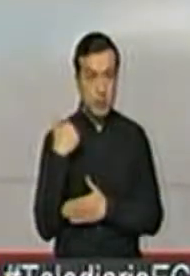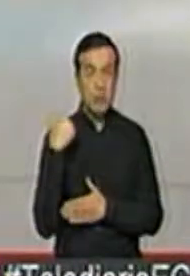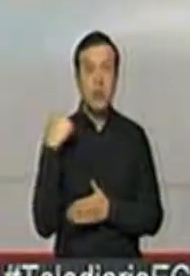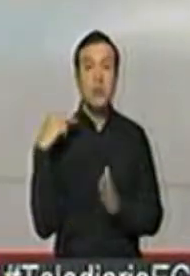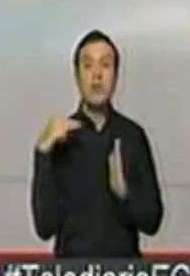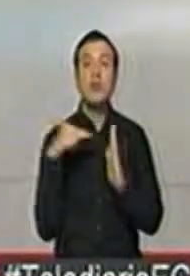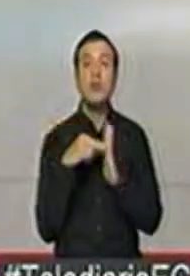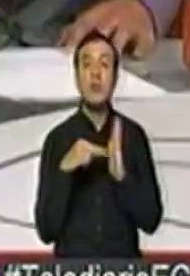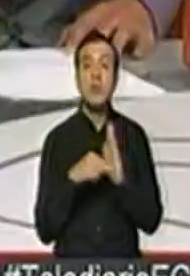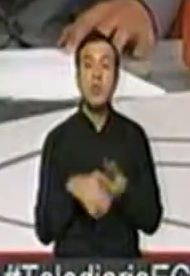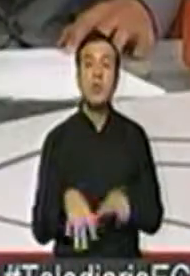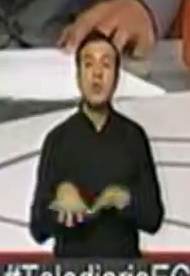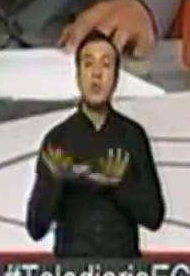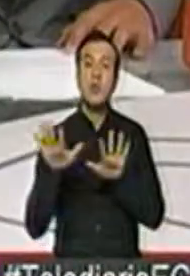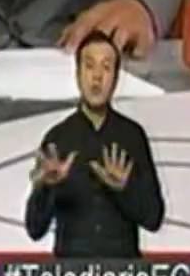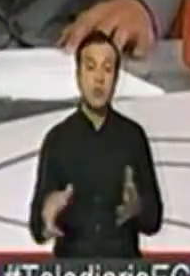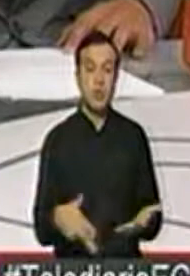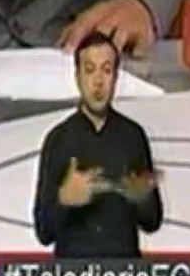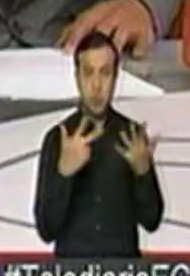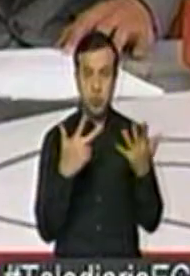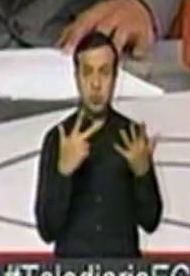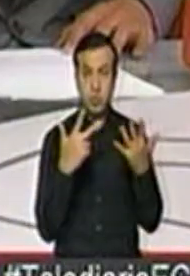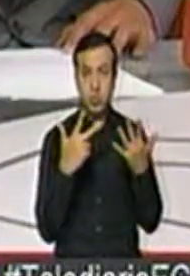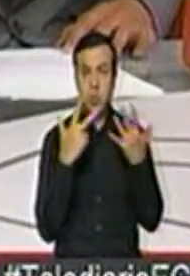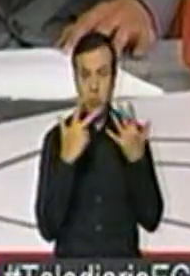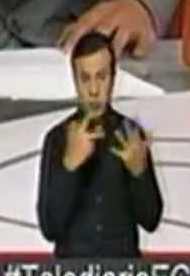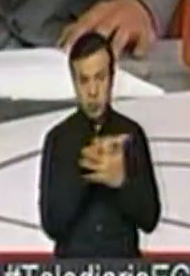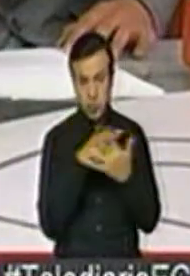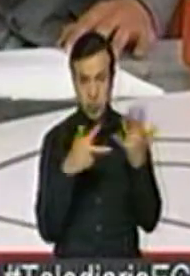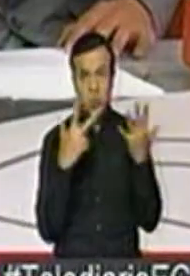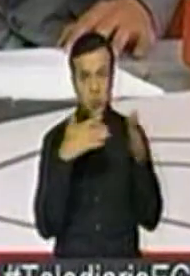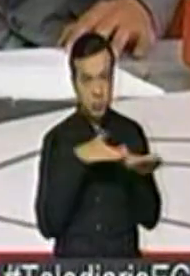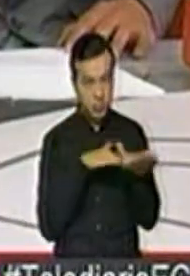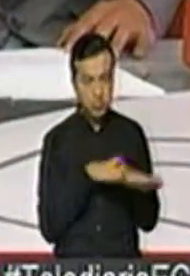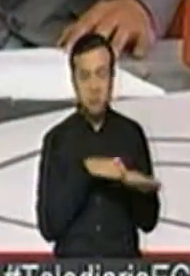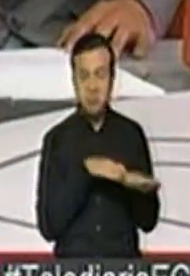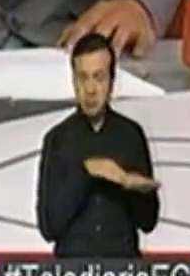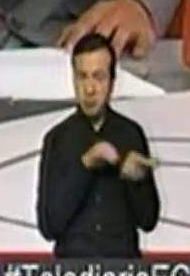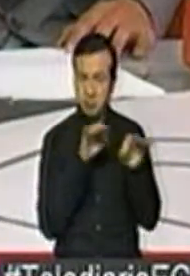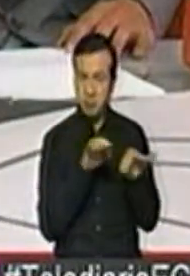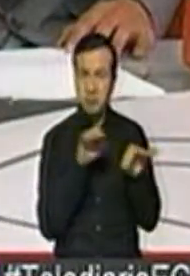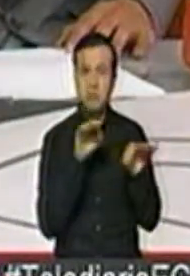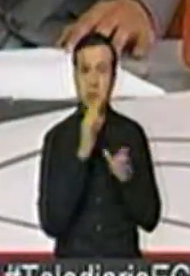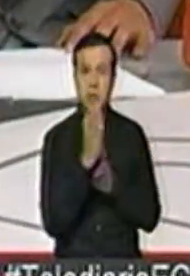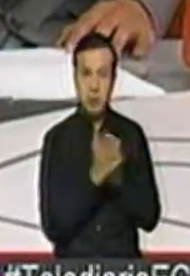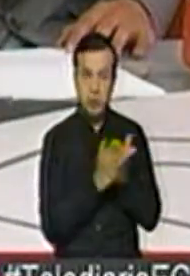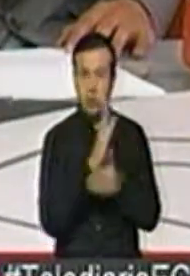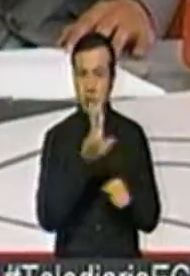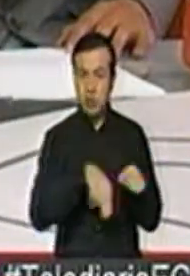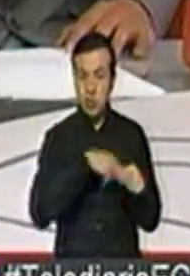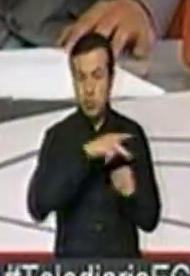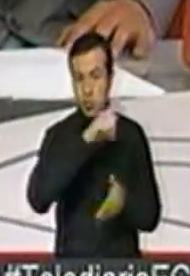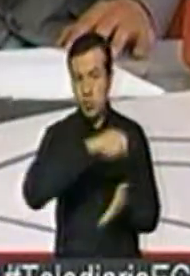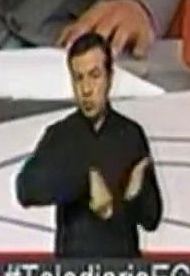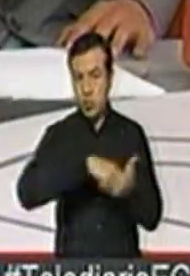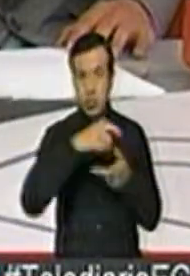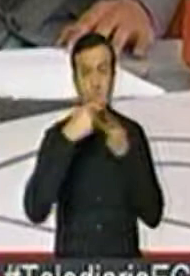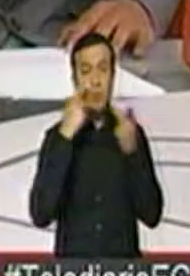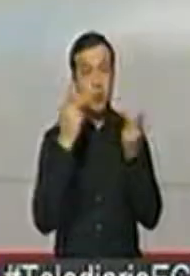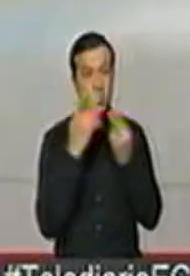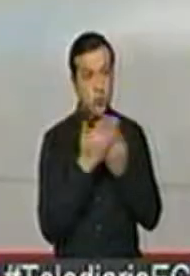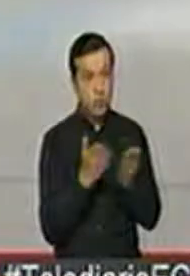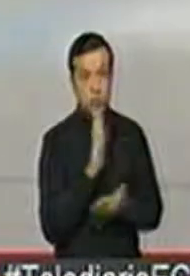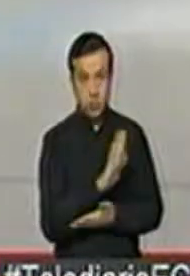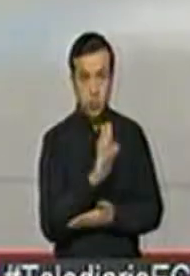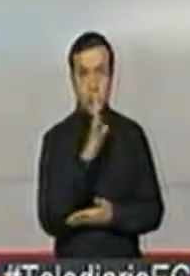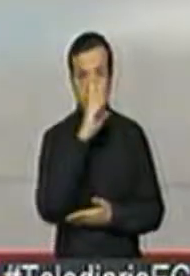de 8 sobre 10. Es decir, lograron tener el aval del SERCOP, del Servicio Nacional de Contratación Pública, de que tienen